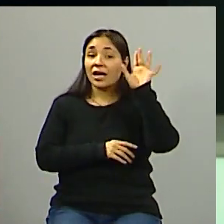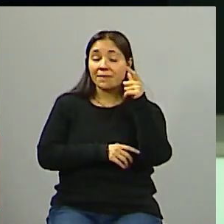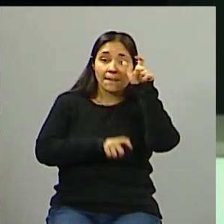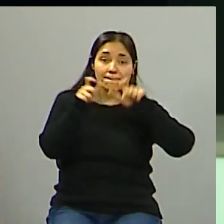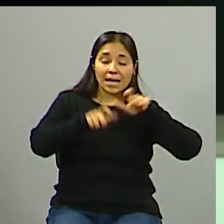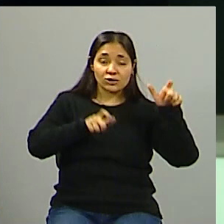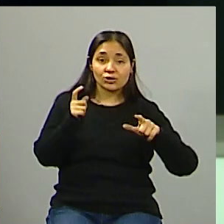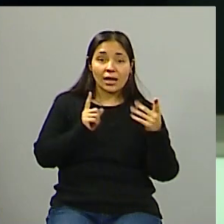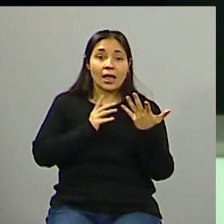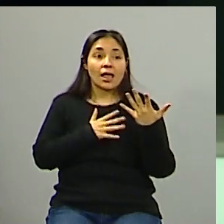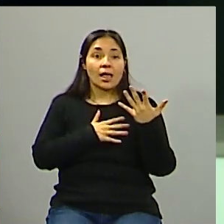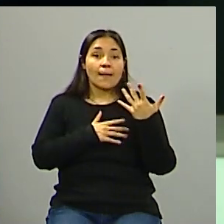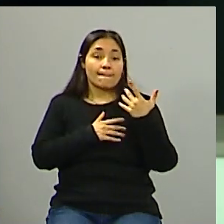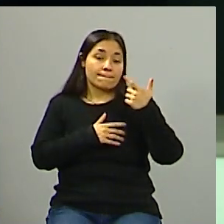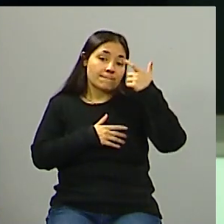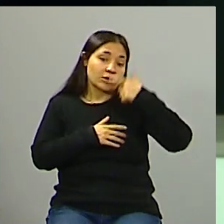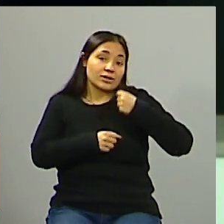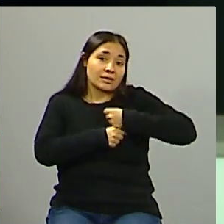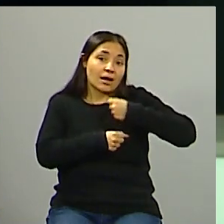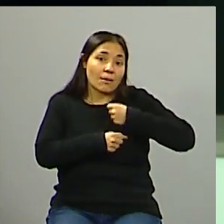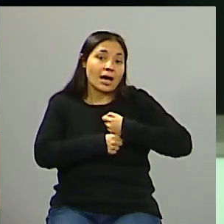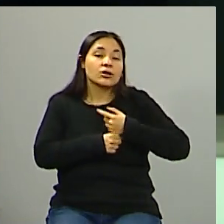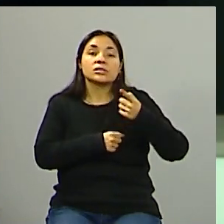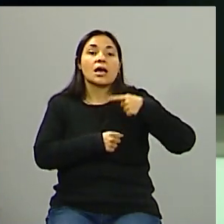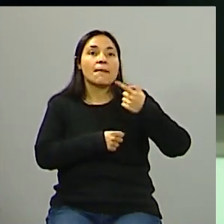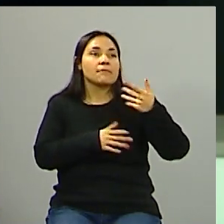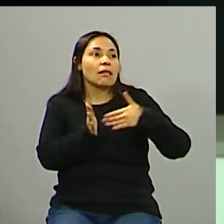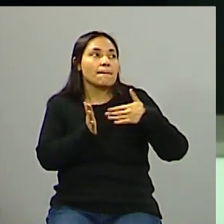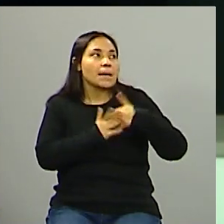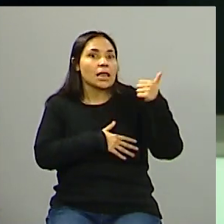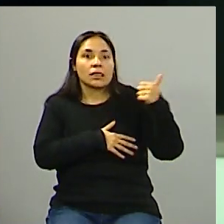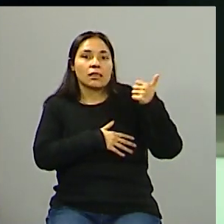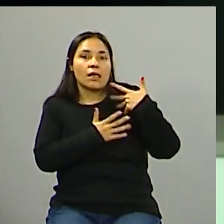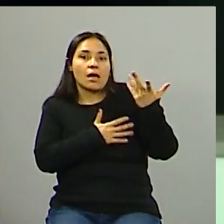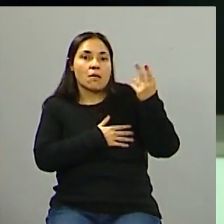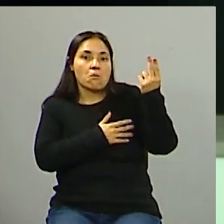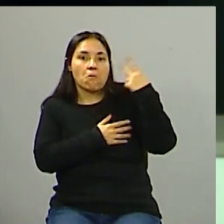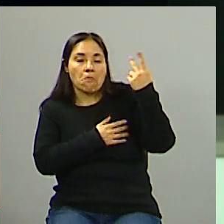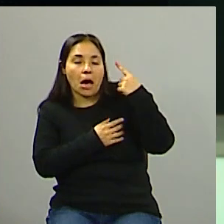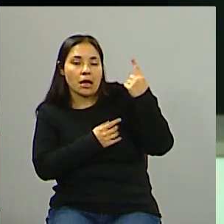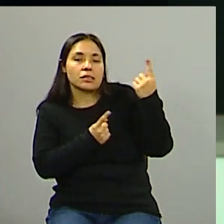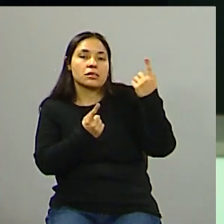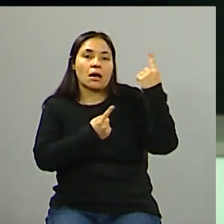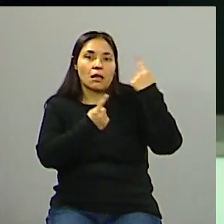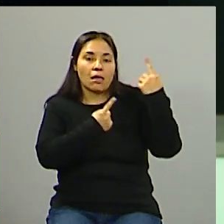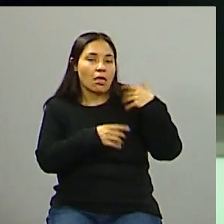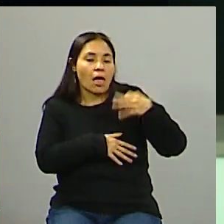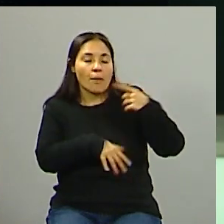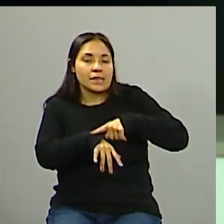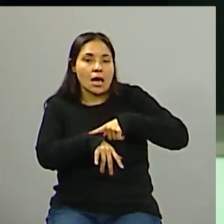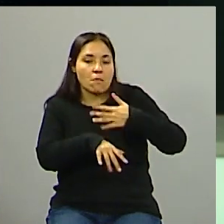están sujetos a tiempos, a protocolos de atención y que se sienten un poco entrampados, ¿no? Entonces, bueno, también me parece